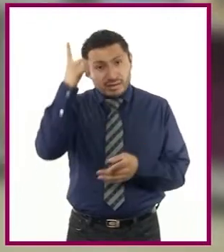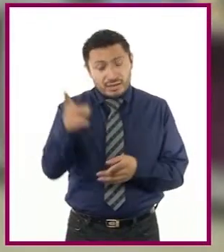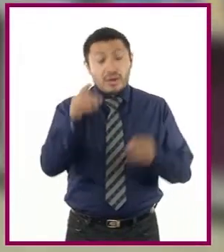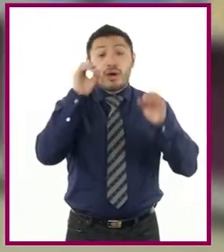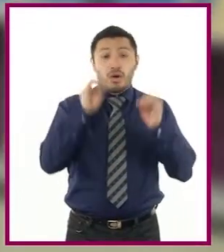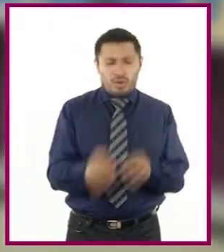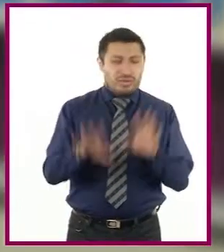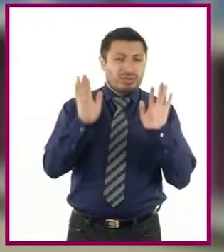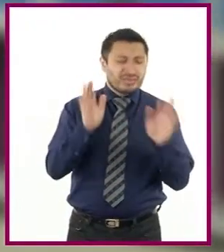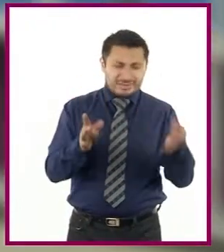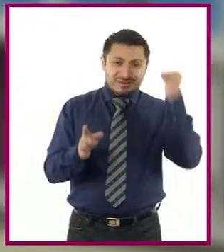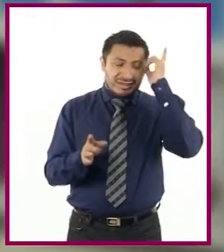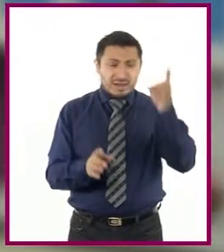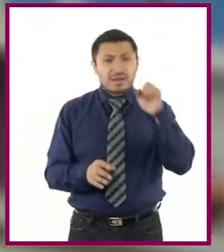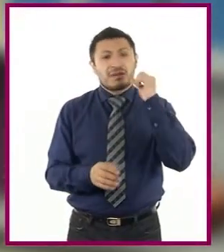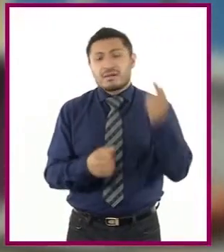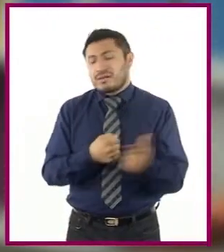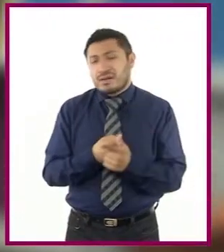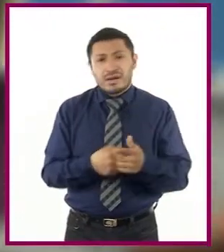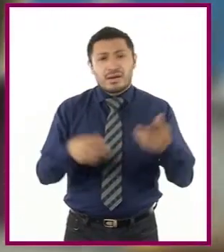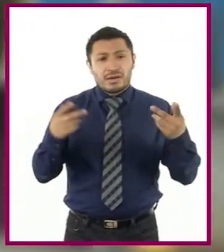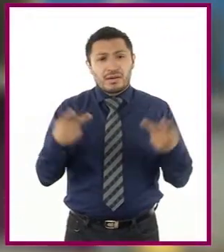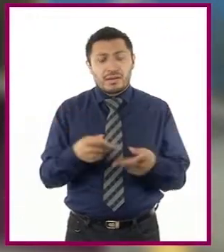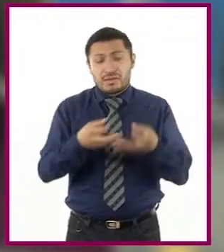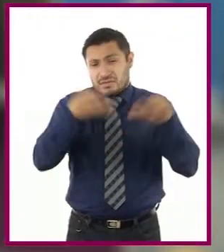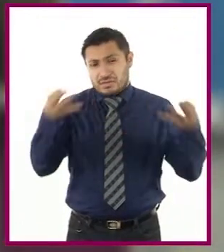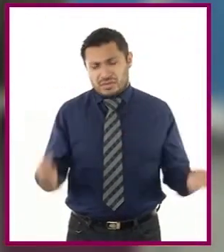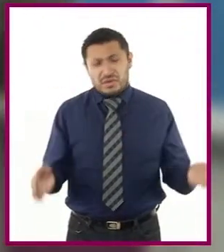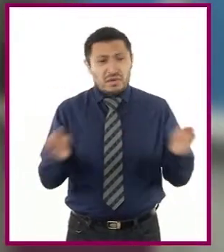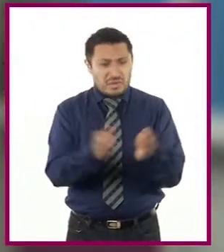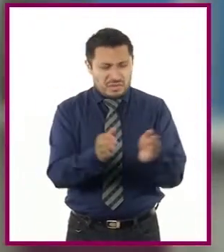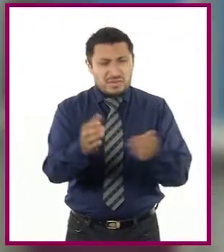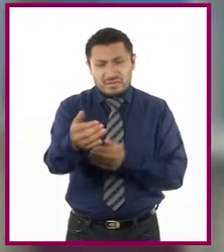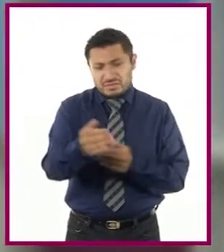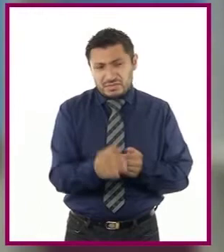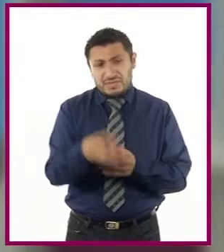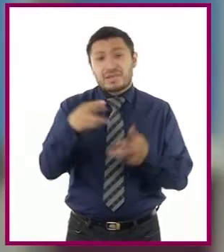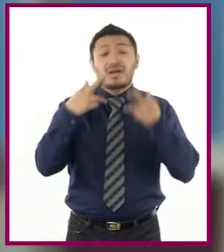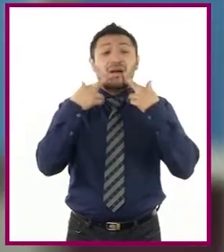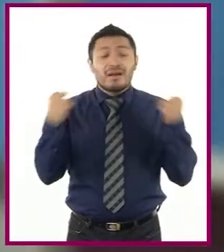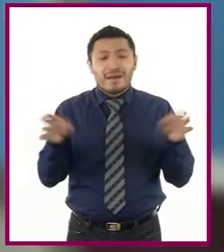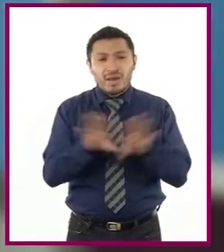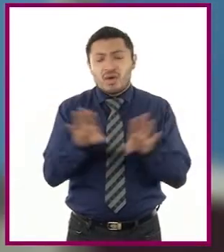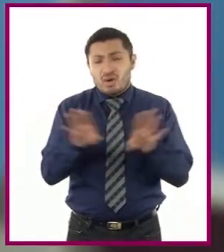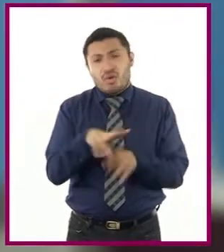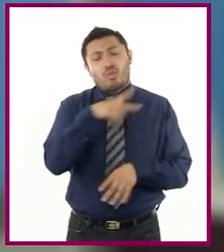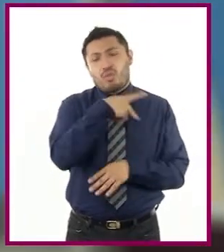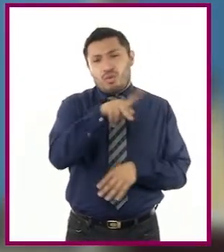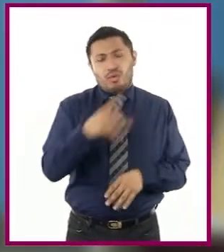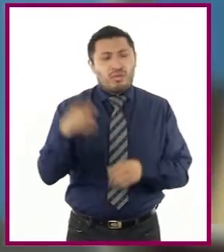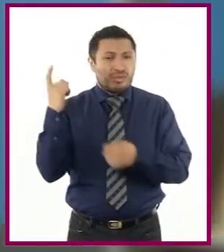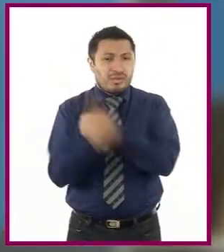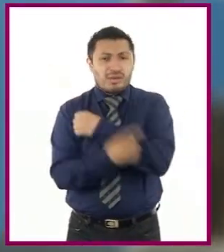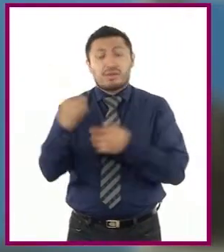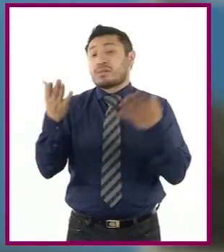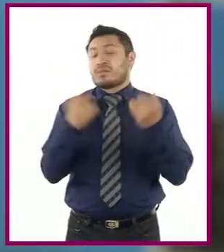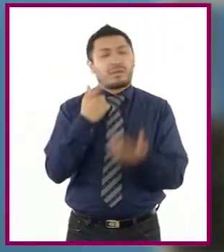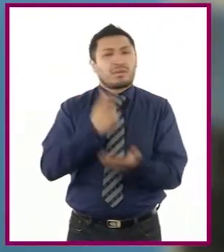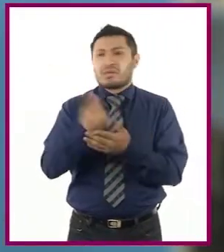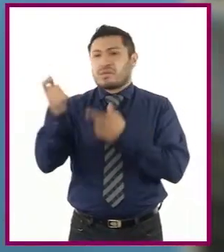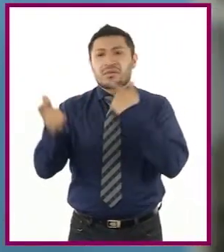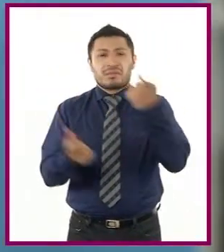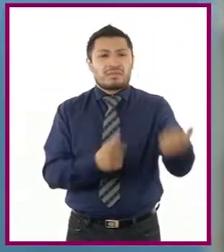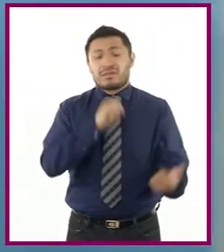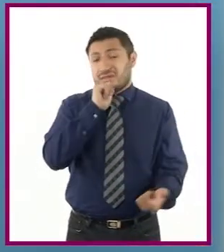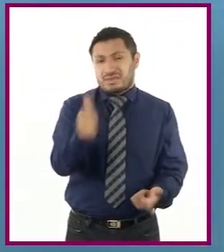eran propietarios de alguna pequeña parcela de tierra, formando sus ranchos como propiedades autónomas donde no tenían que pagar tributo